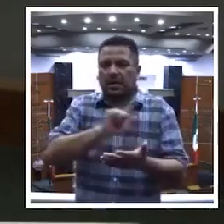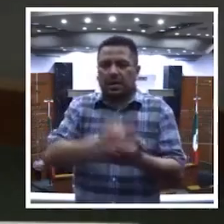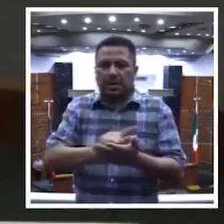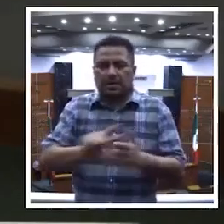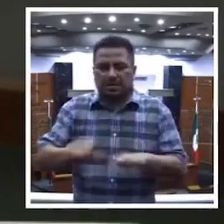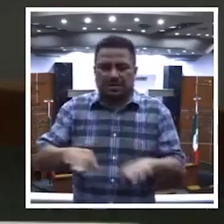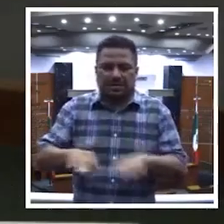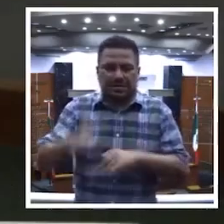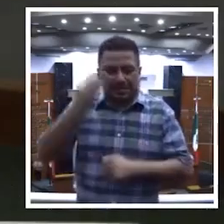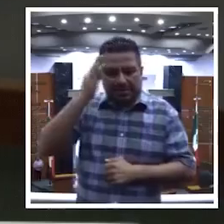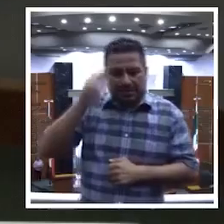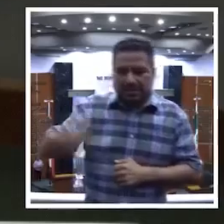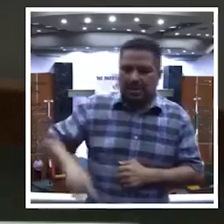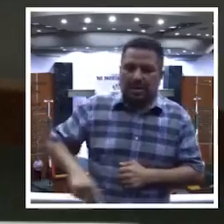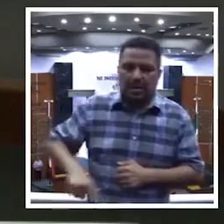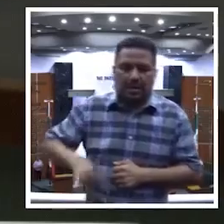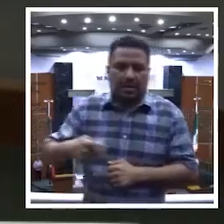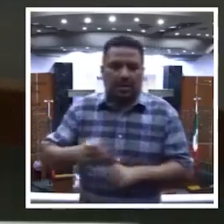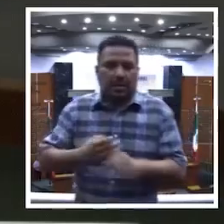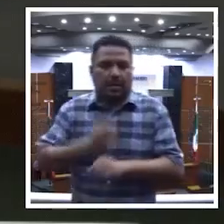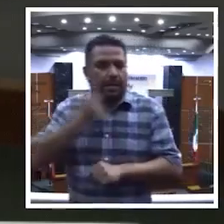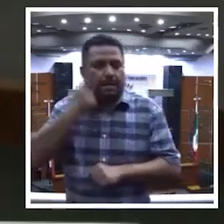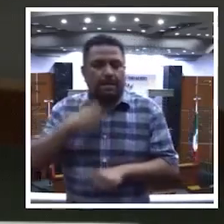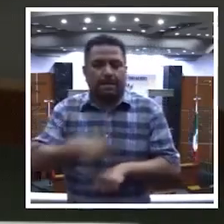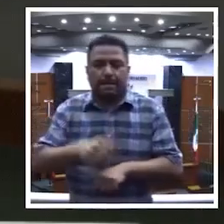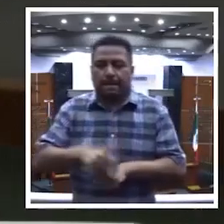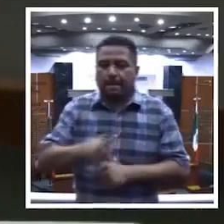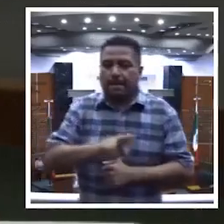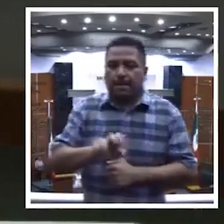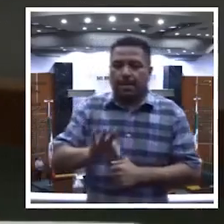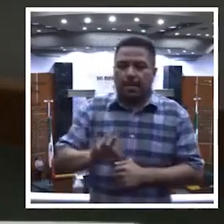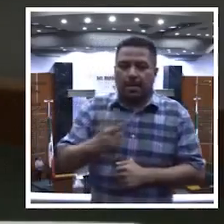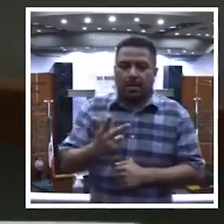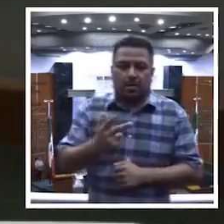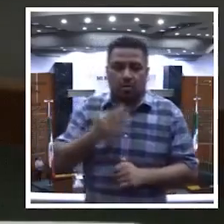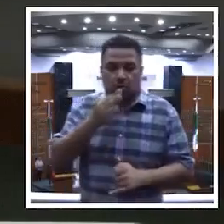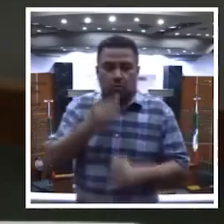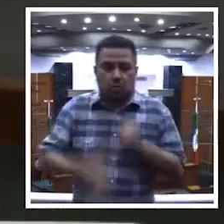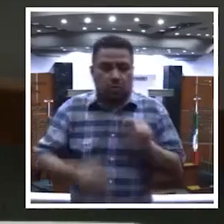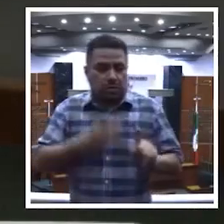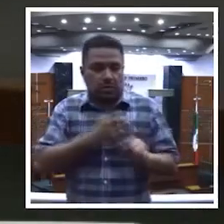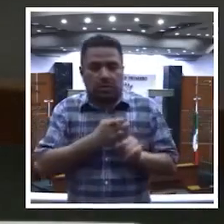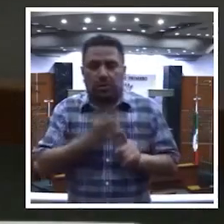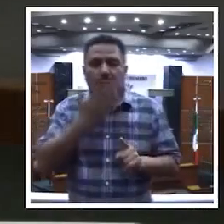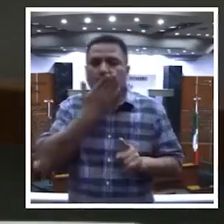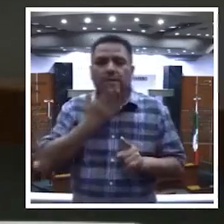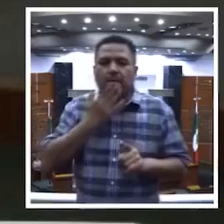Servidores Públicos del Estado de Guerrero, número 248. En estos últimos casos no